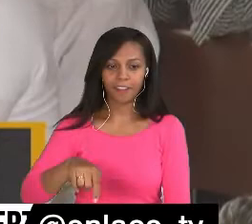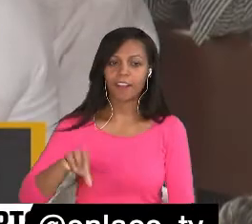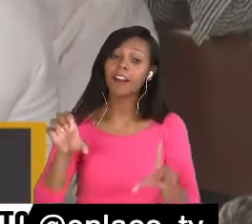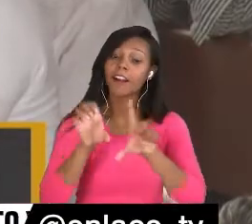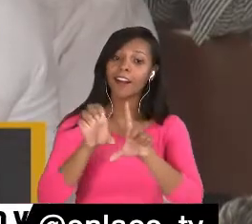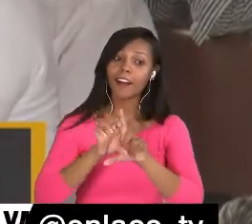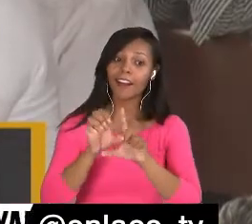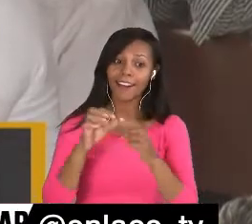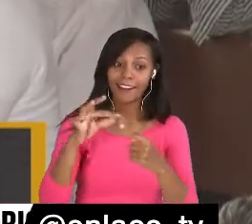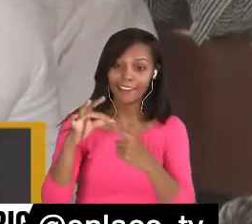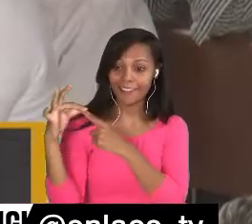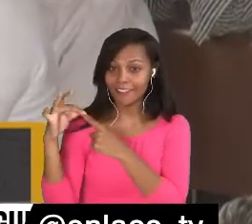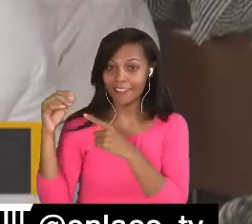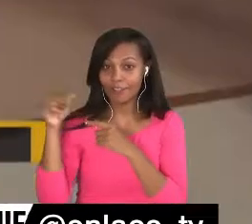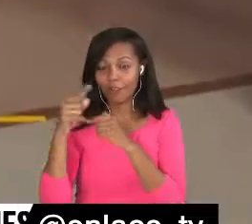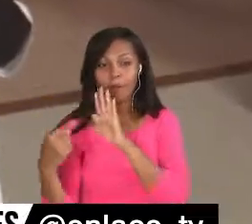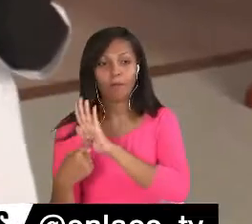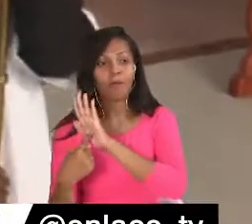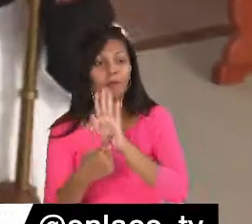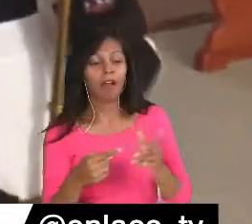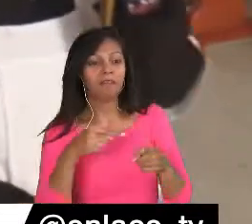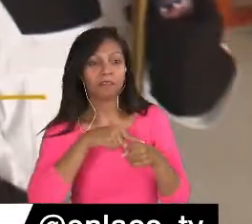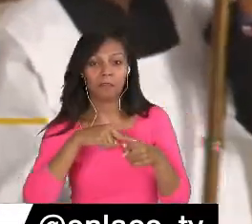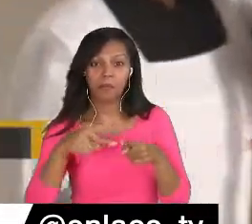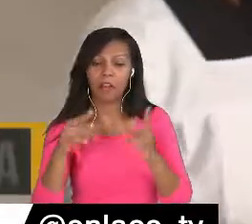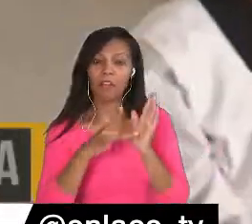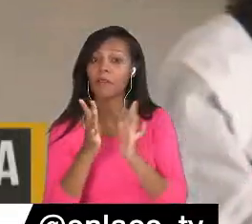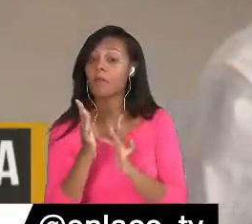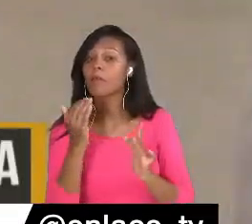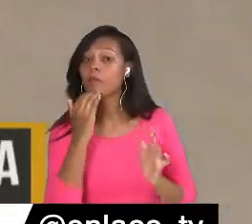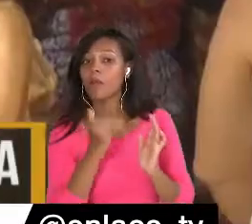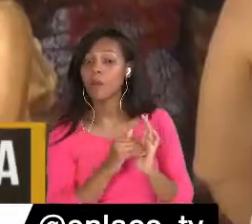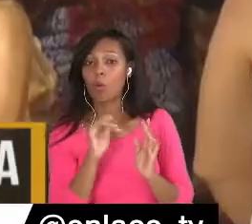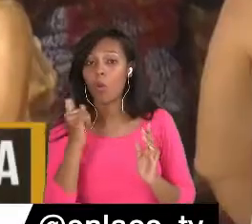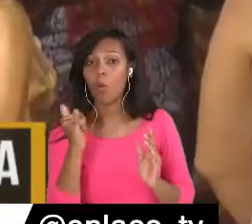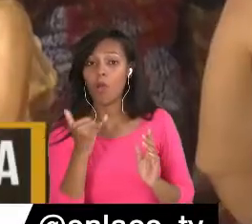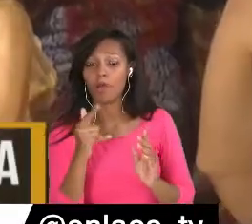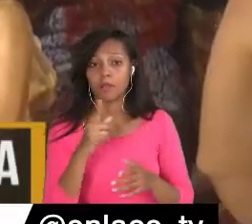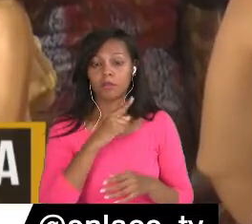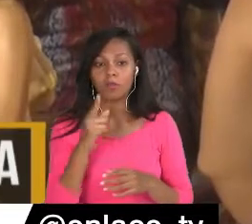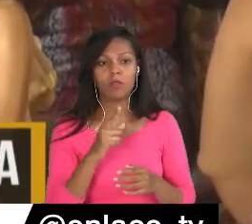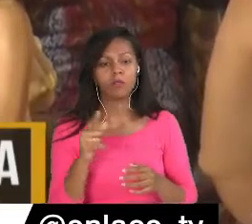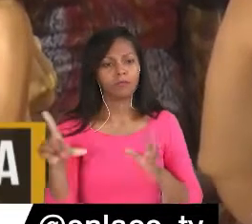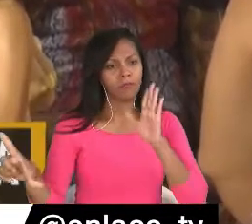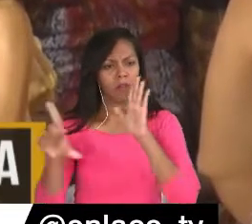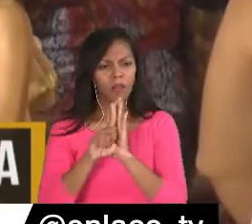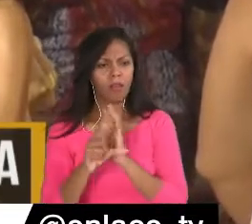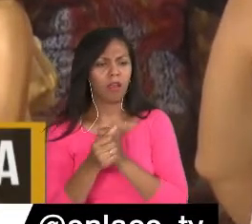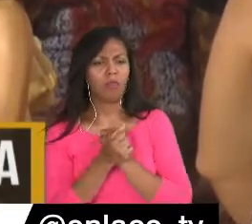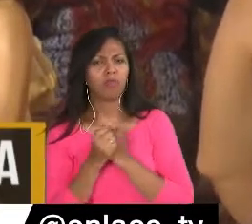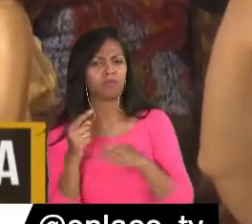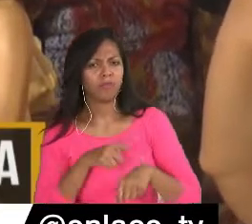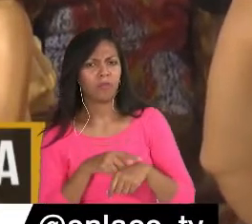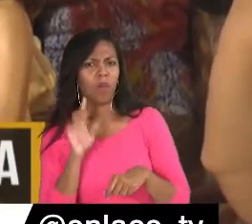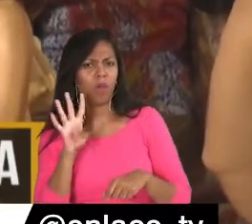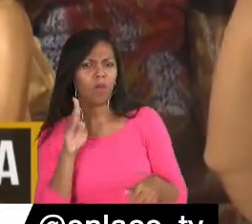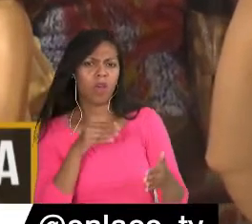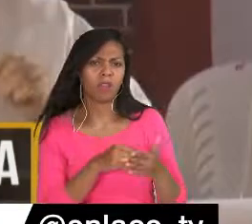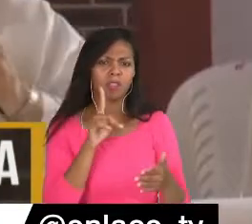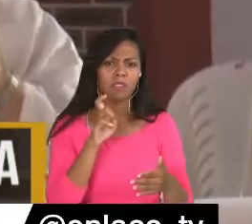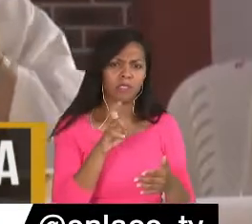especial y en directo actividades de la Semana Mayor como son Jueves Santo, Mandamiento del Amor. Esta transmisión irá de 4 a 6:20 p.m. El